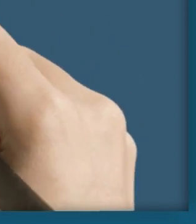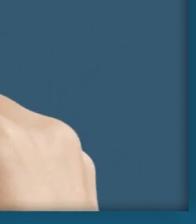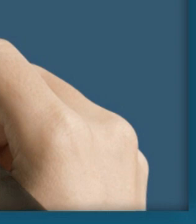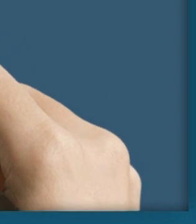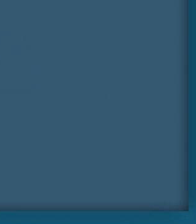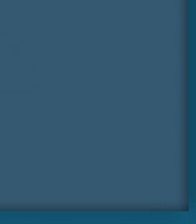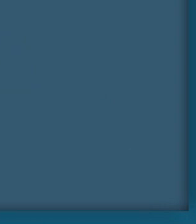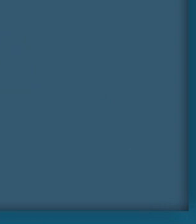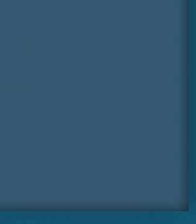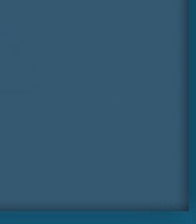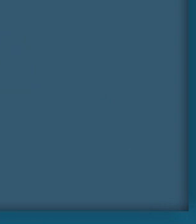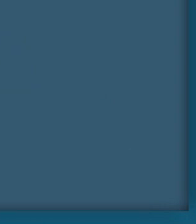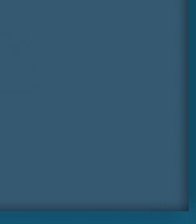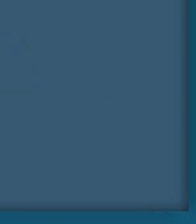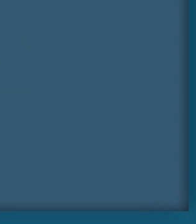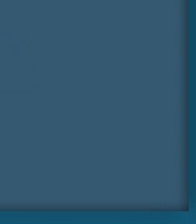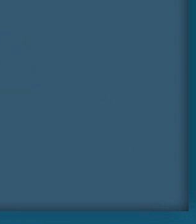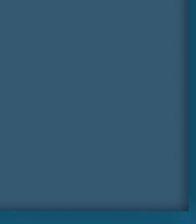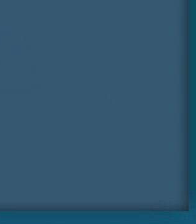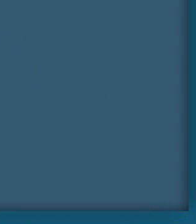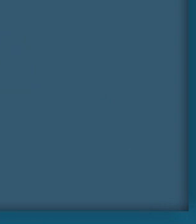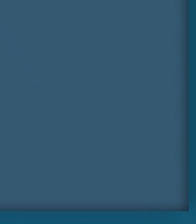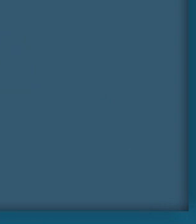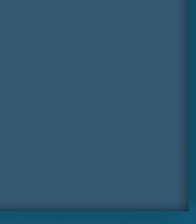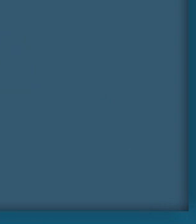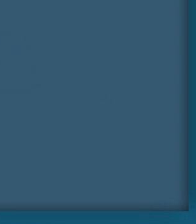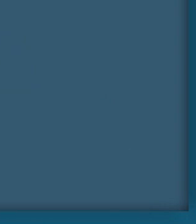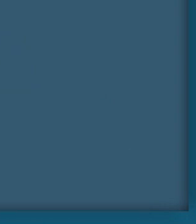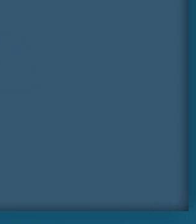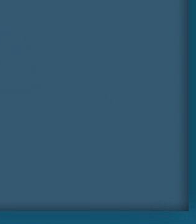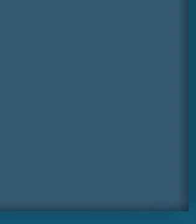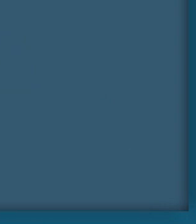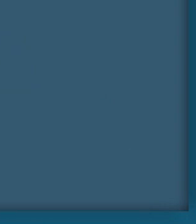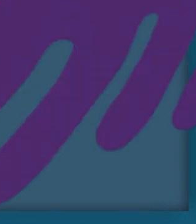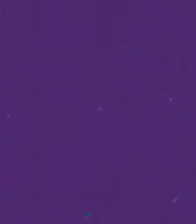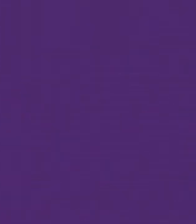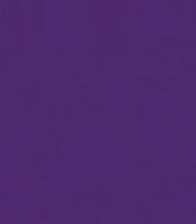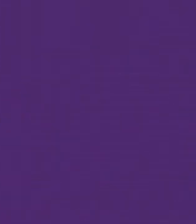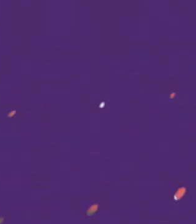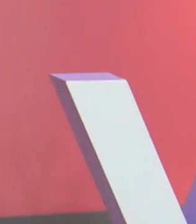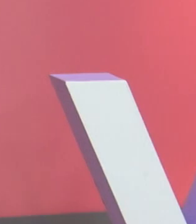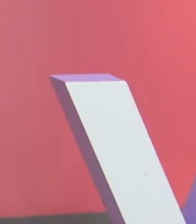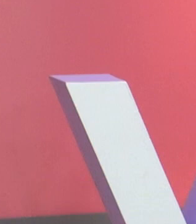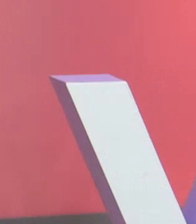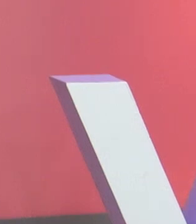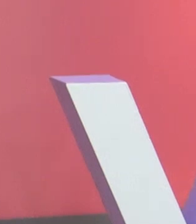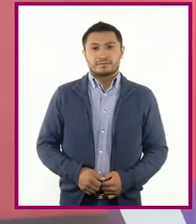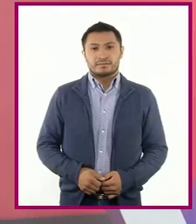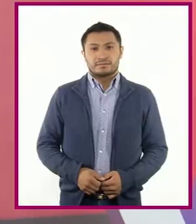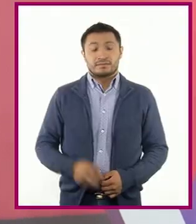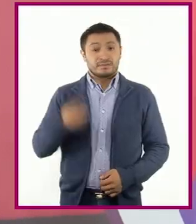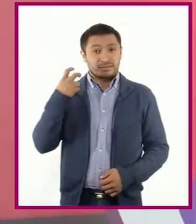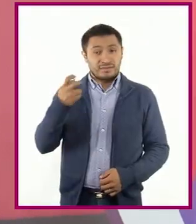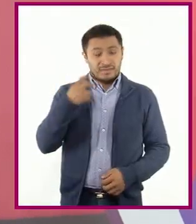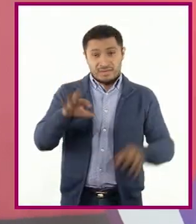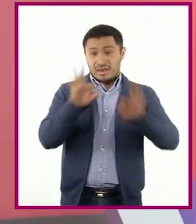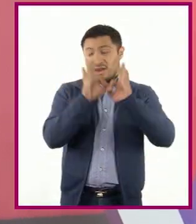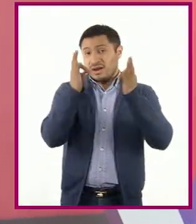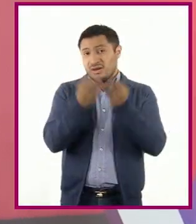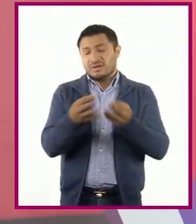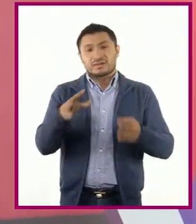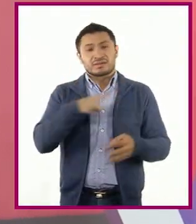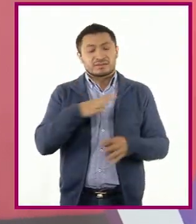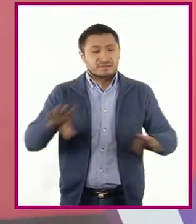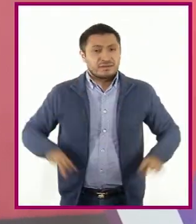existen fuerzas de atracción, lo que determina si están juntos o separados. Con base en este modelo, los átomos de un